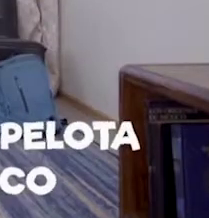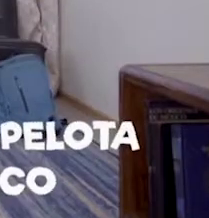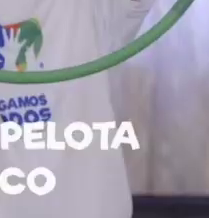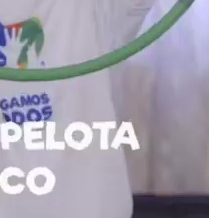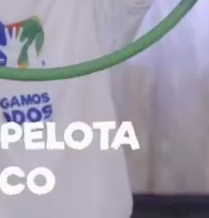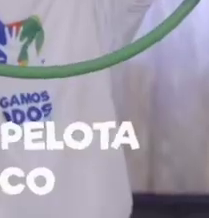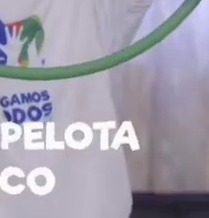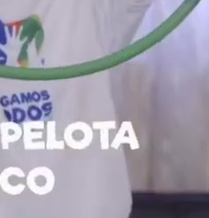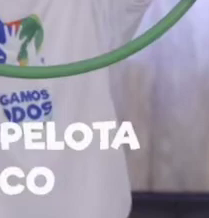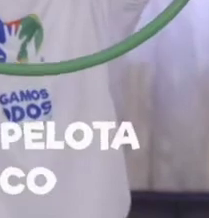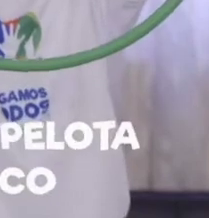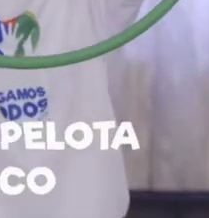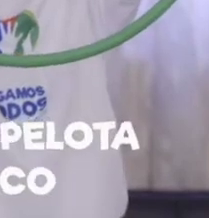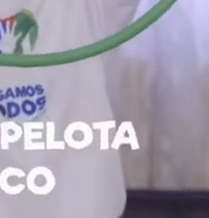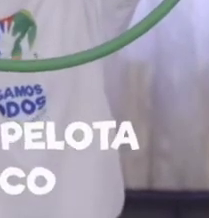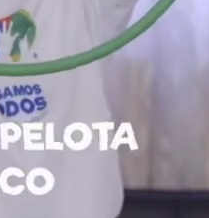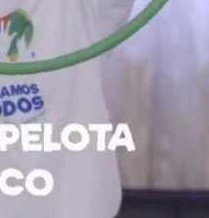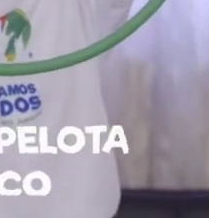¡Gracias!